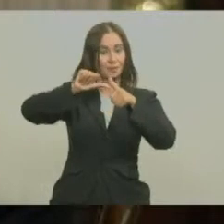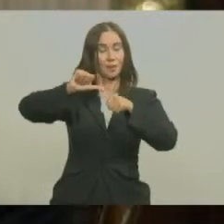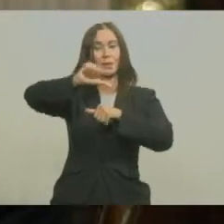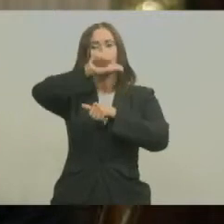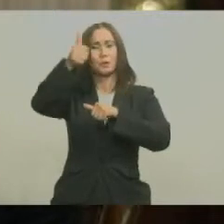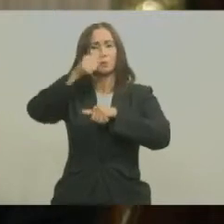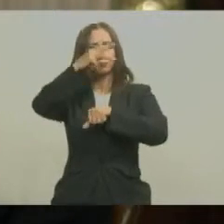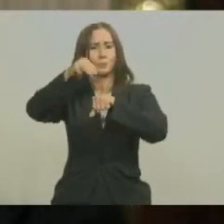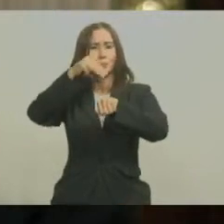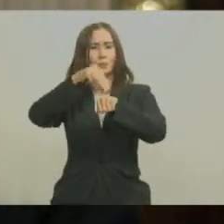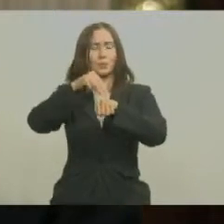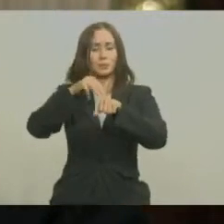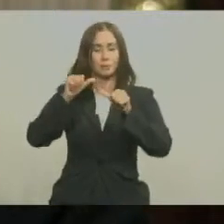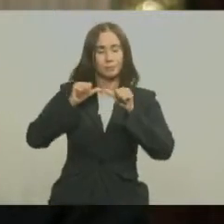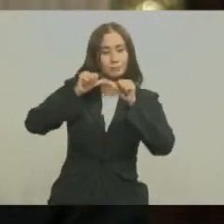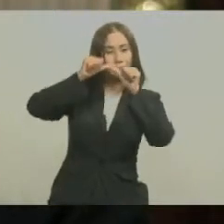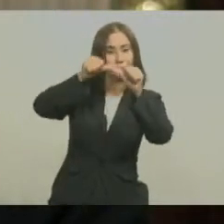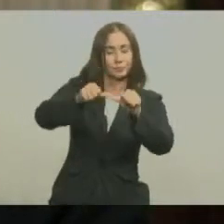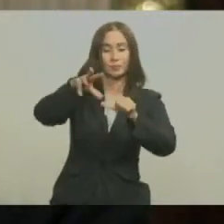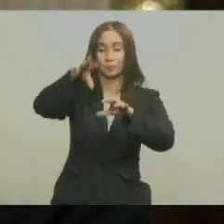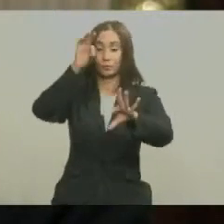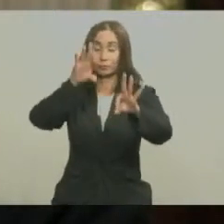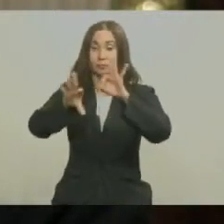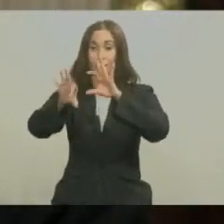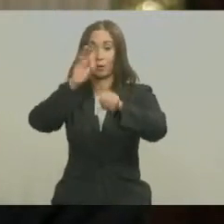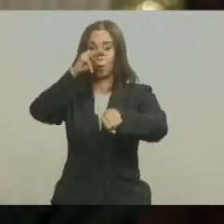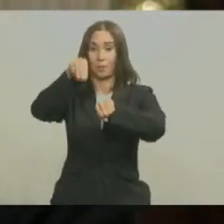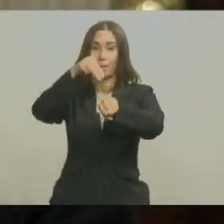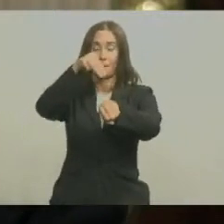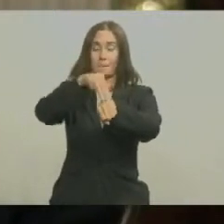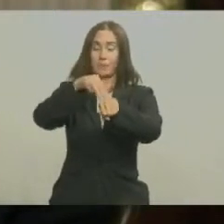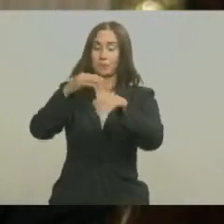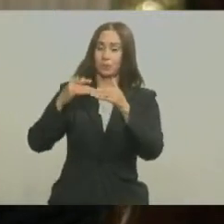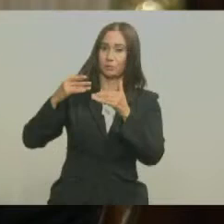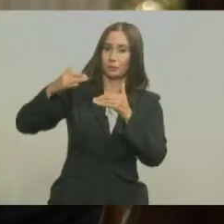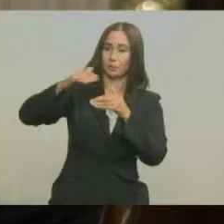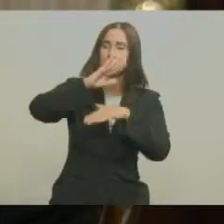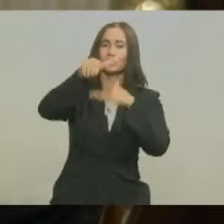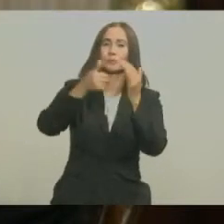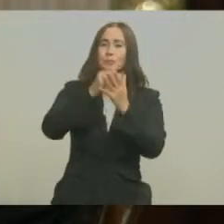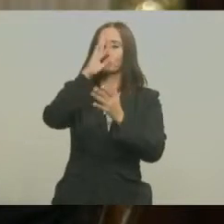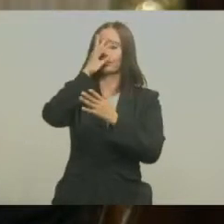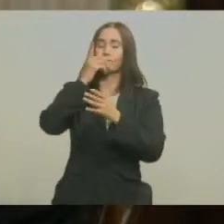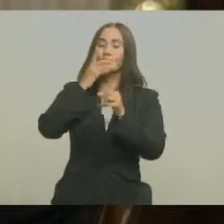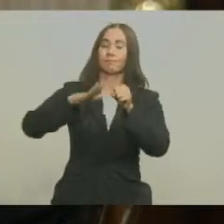otros, para luego continuar de manera progresiva en el resto del país.